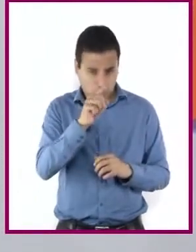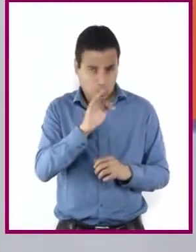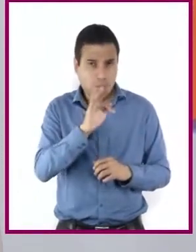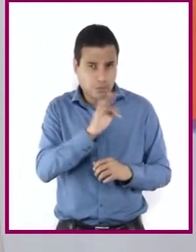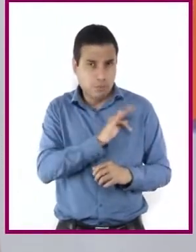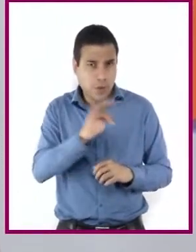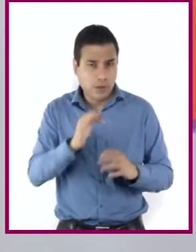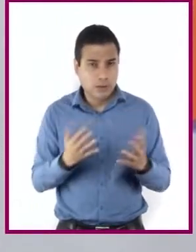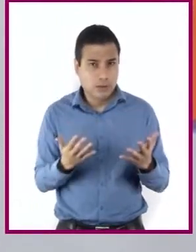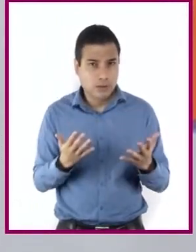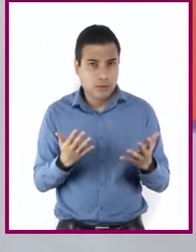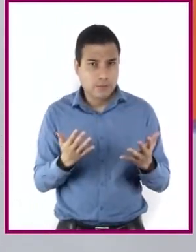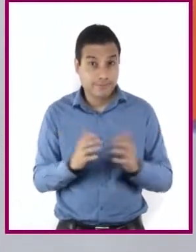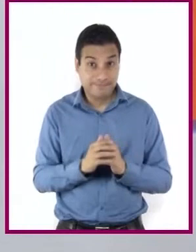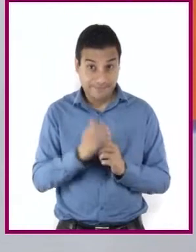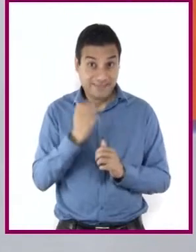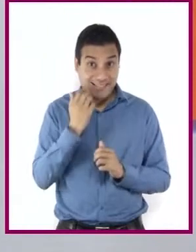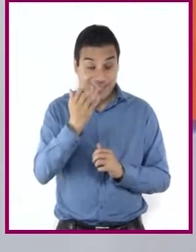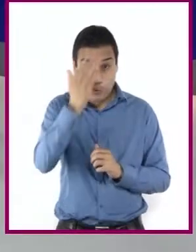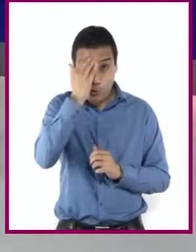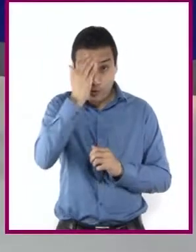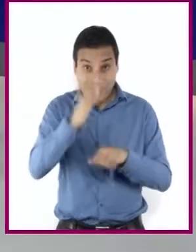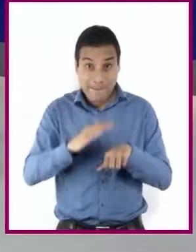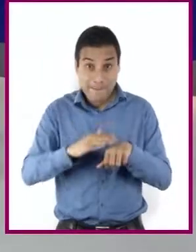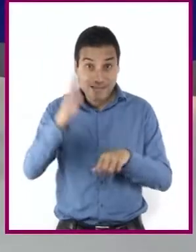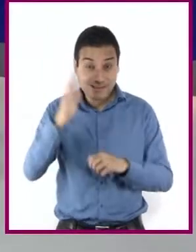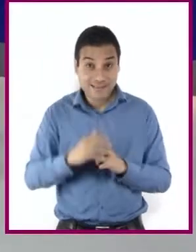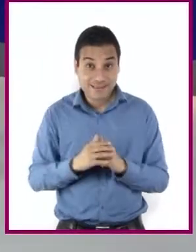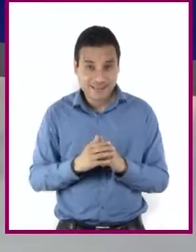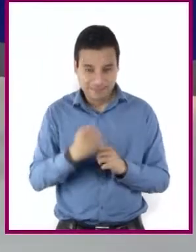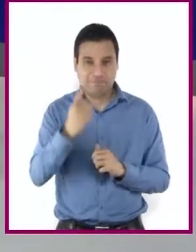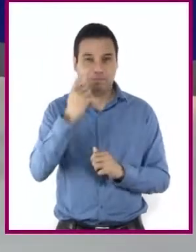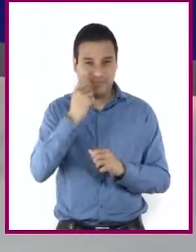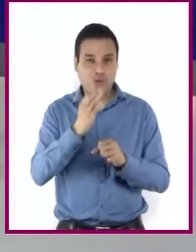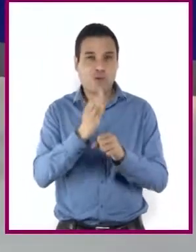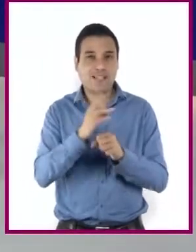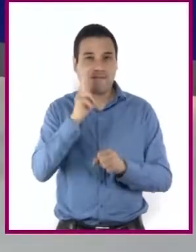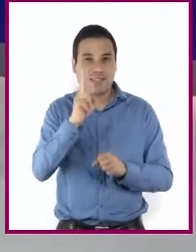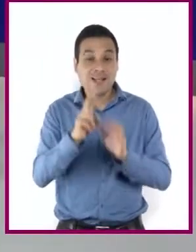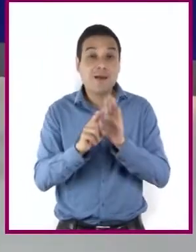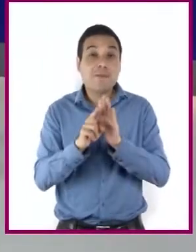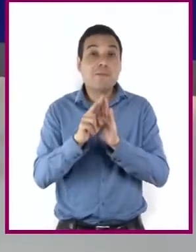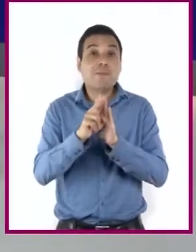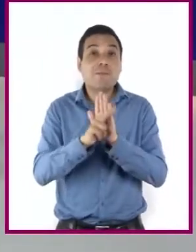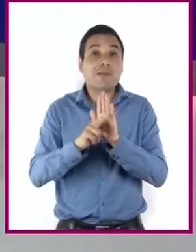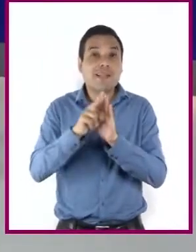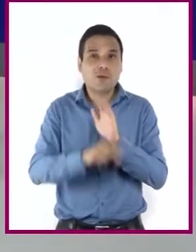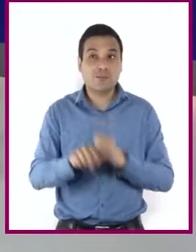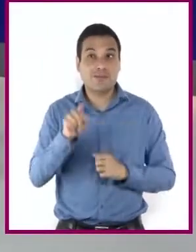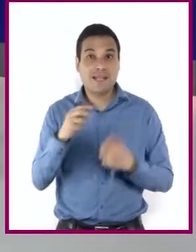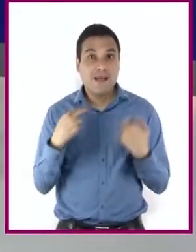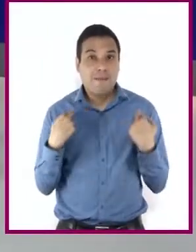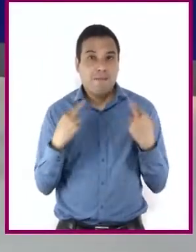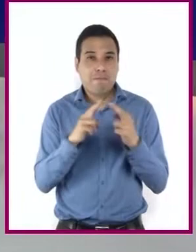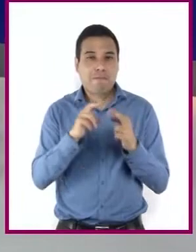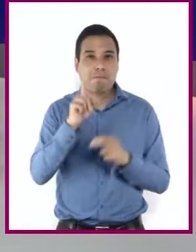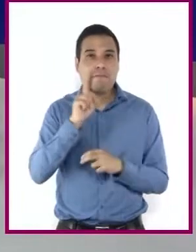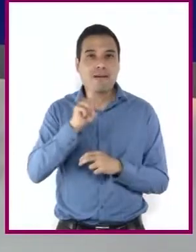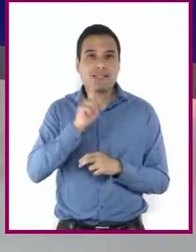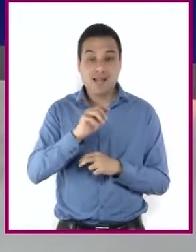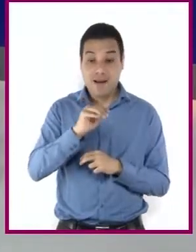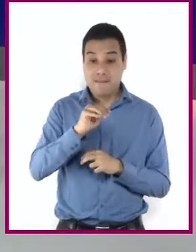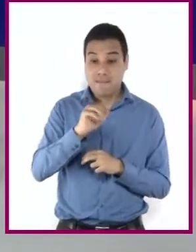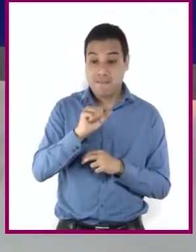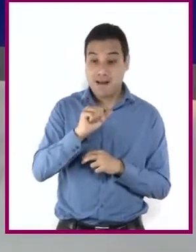todos. Para conocer más al respecto, los invitamos a ver el siguiente video en el que la maestra Mariana Chacón